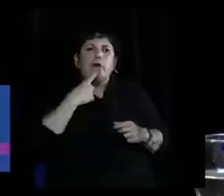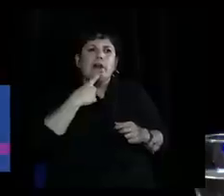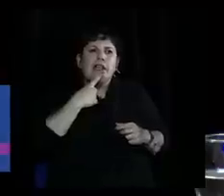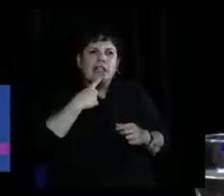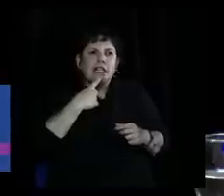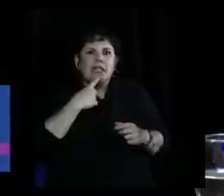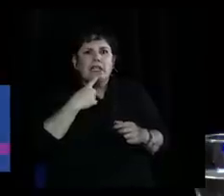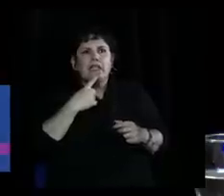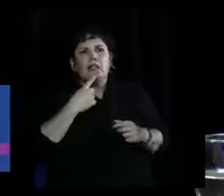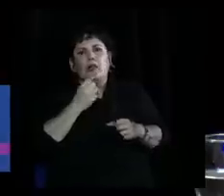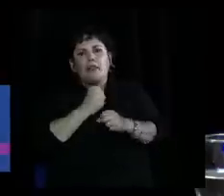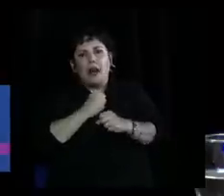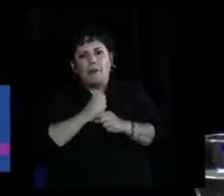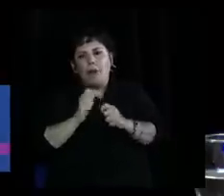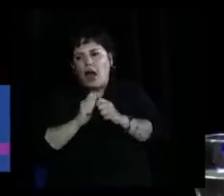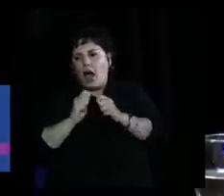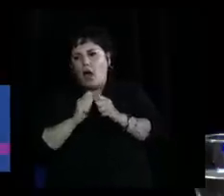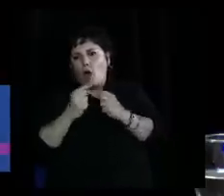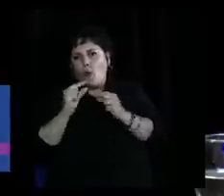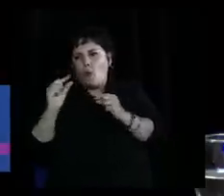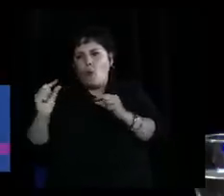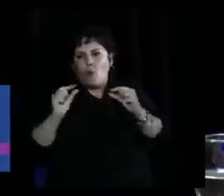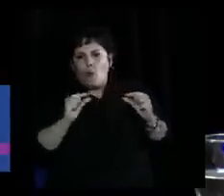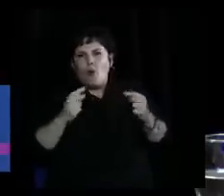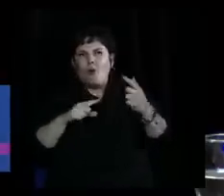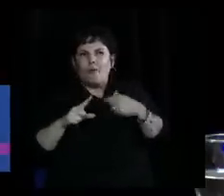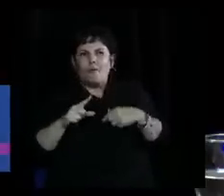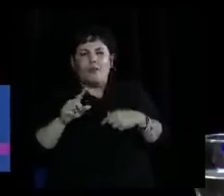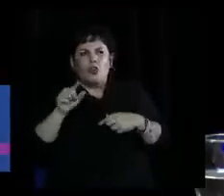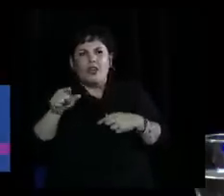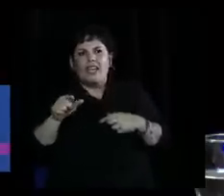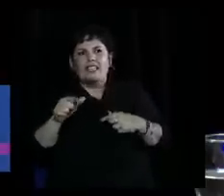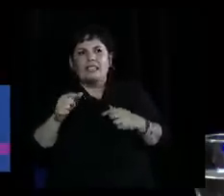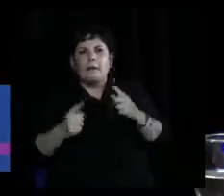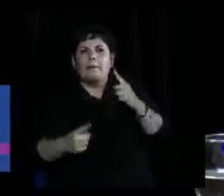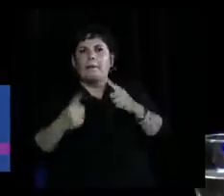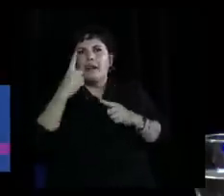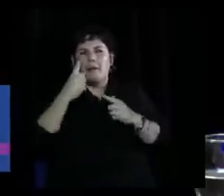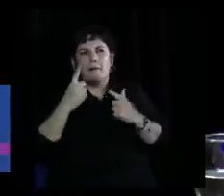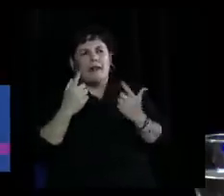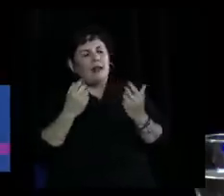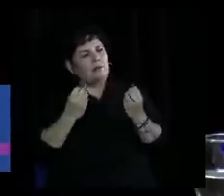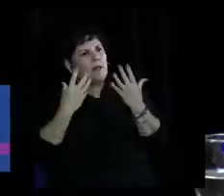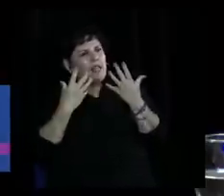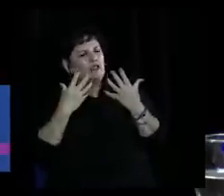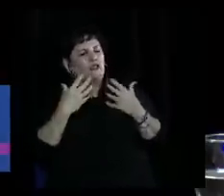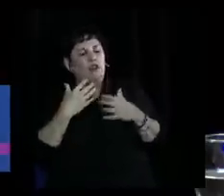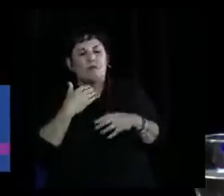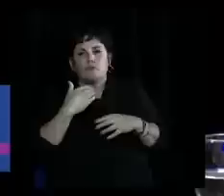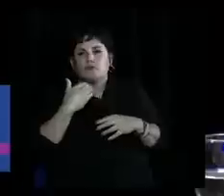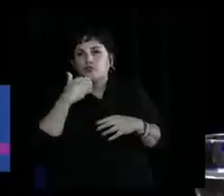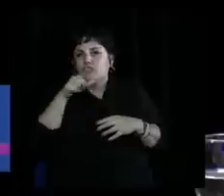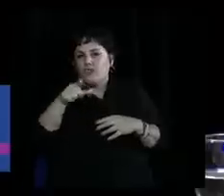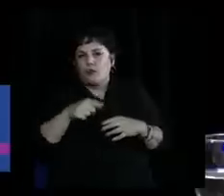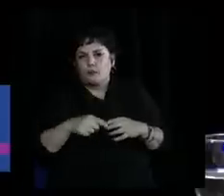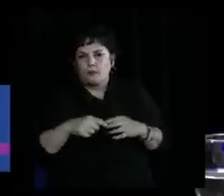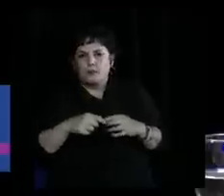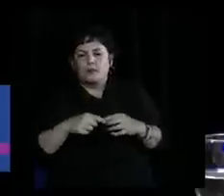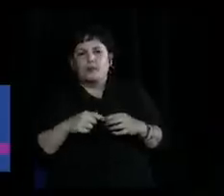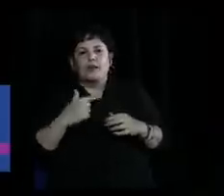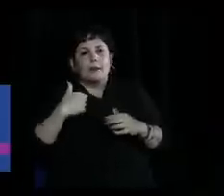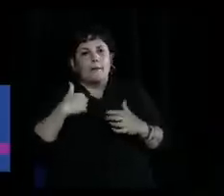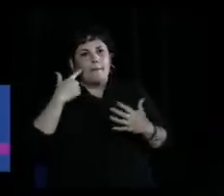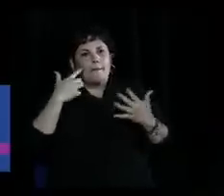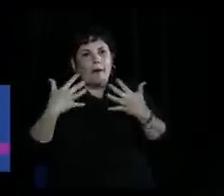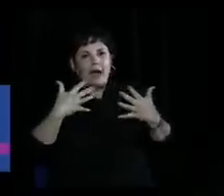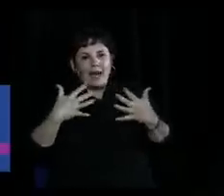habíamos repartido el trabajo. Digo, esa es la primera impresión que tengo yo, no sé vos, Soledad. Sí, da la impresión